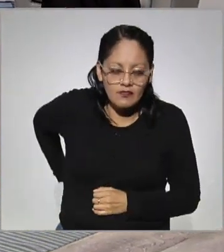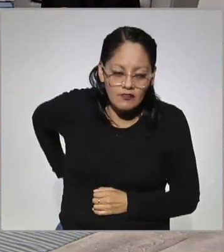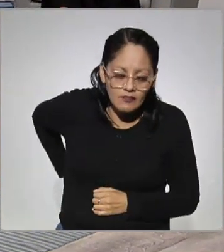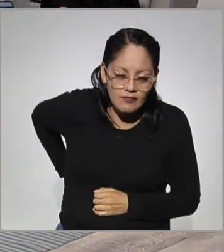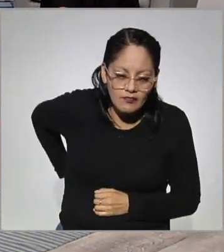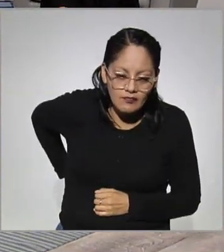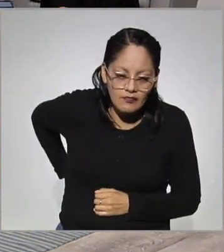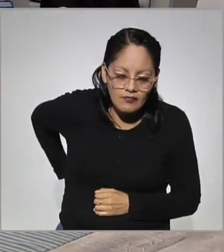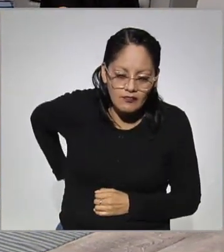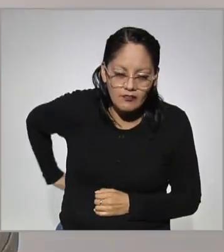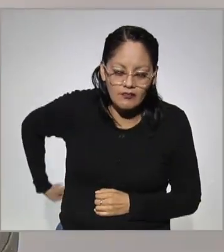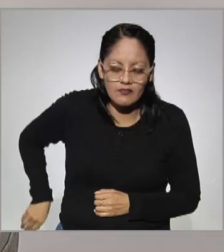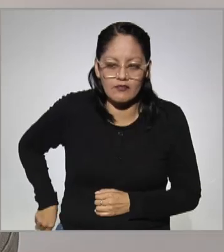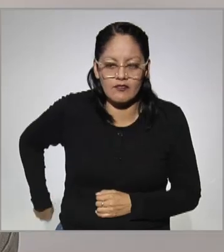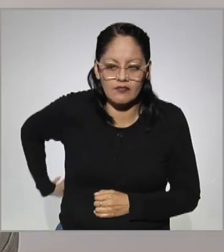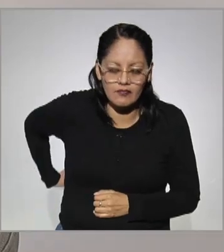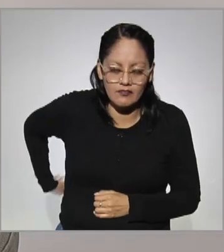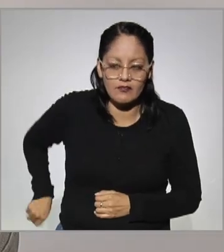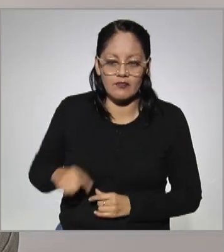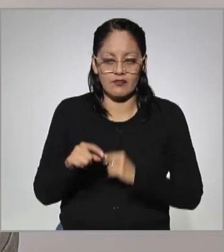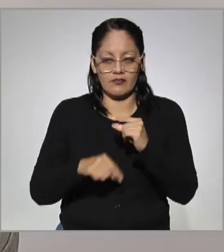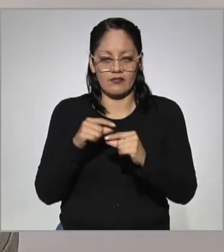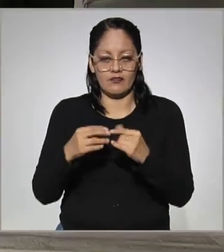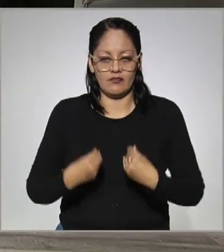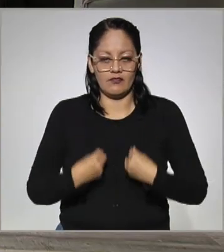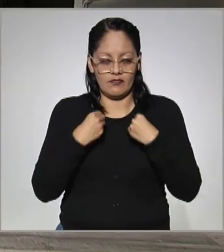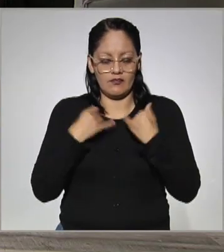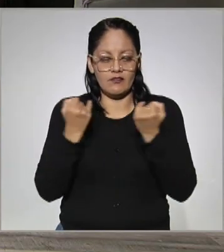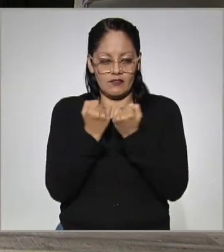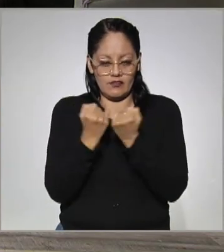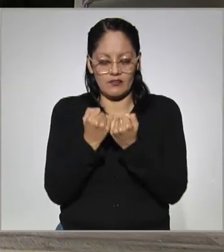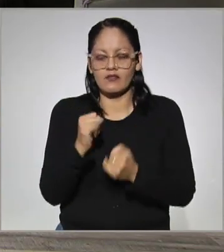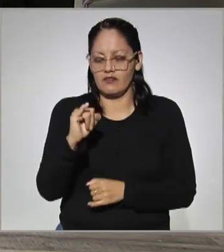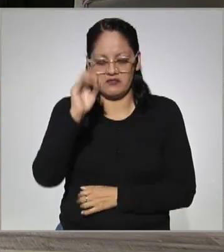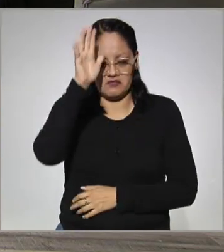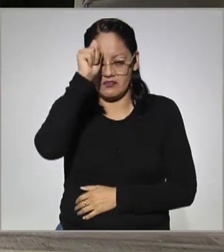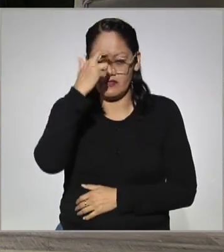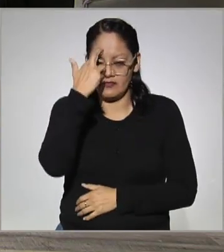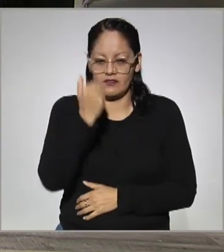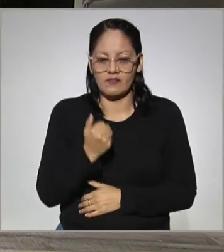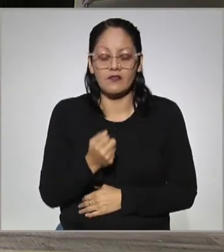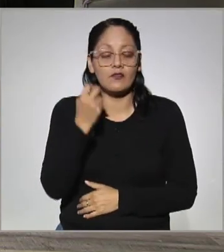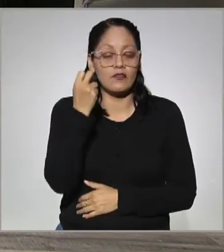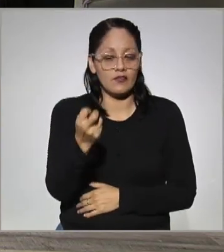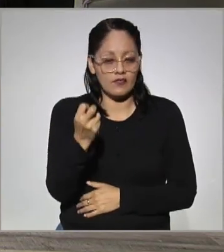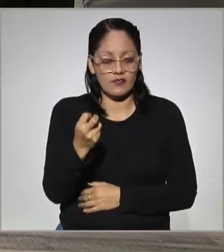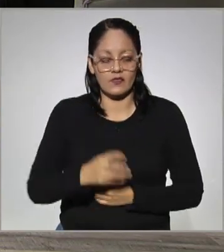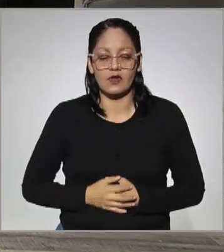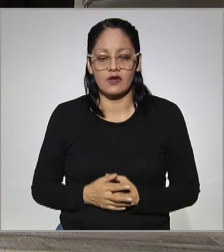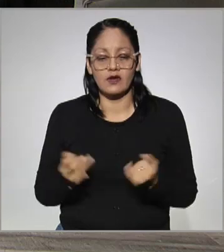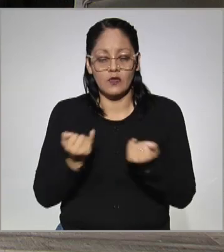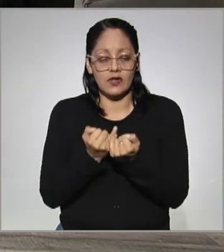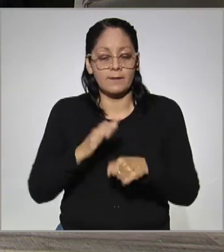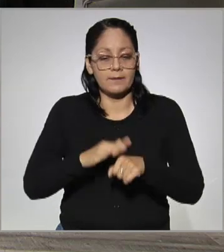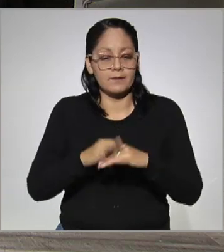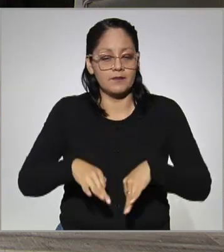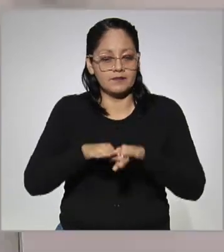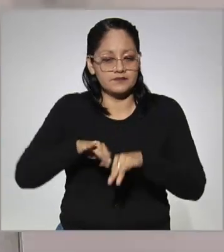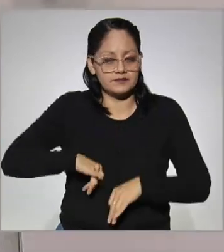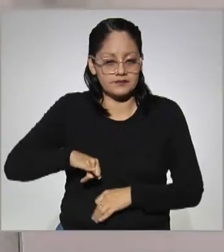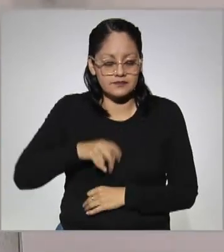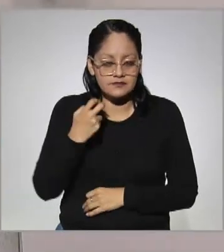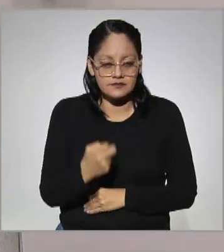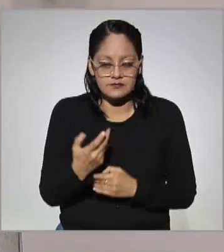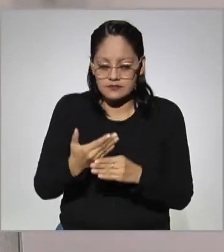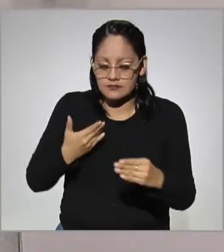esta enfermedad y que pues puede cobrarles la vida. Sí, totalmente de acuerdo. Entonces, por eso es lo que nos interesa en Diálogos. Mucho es